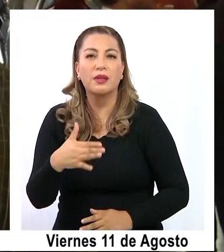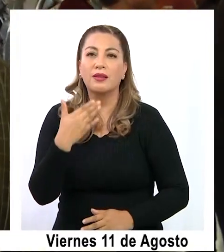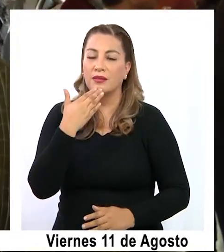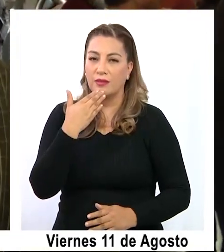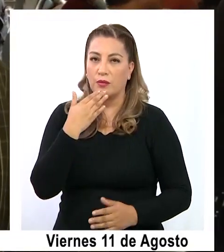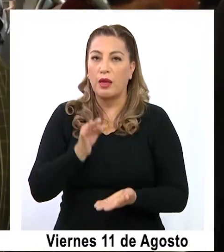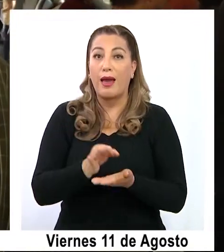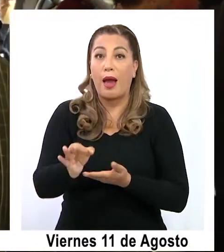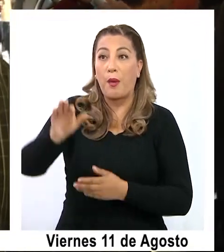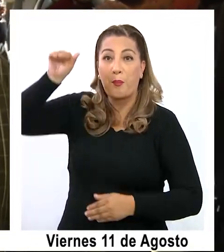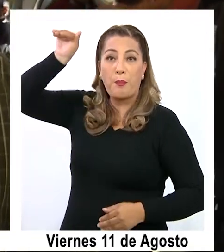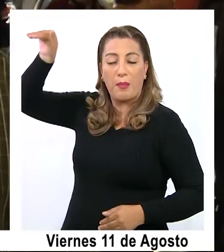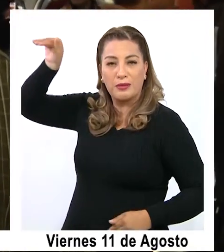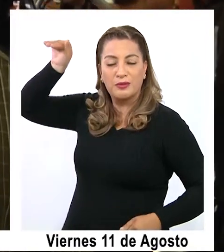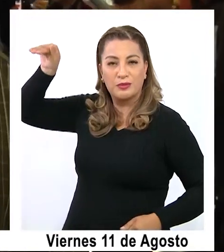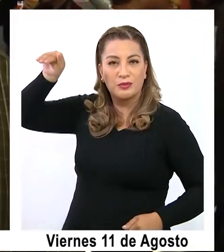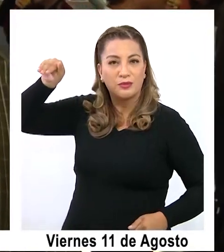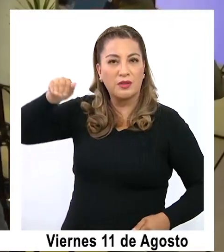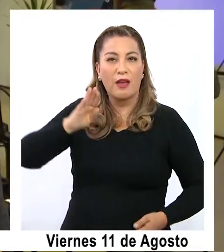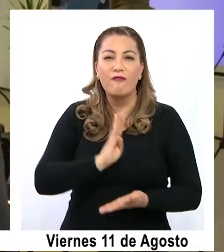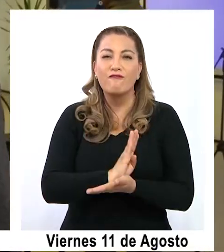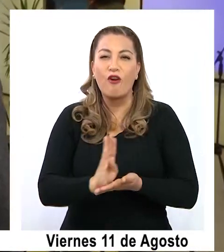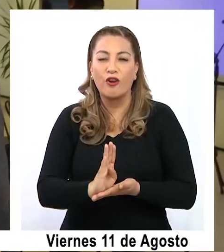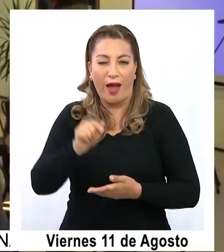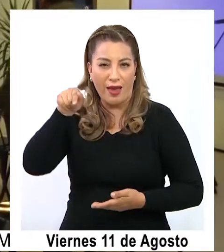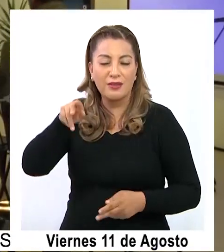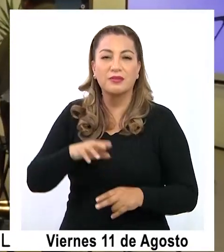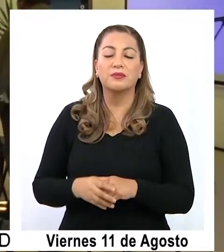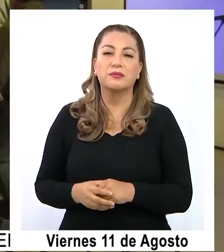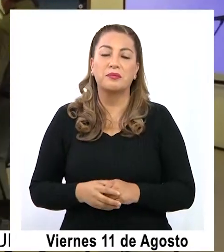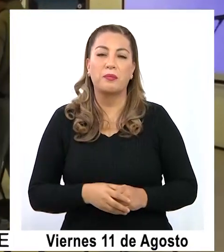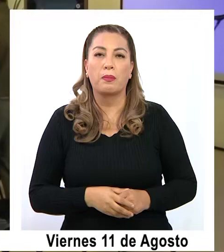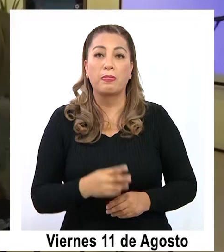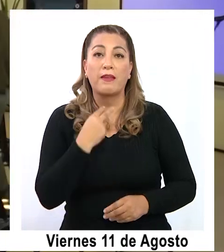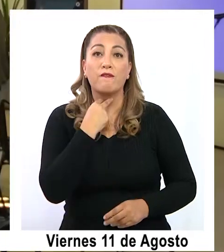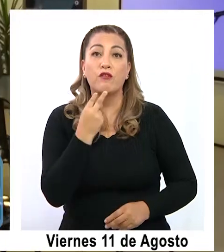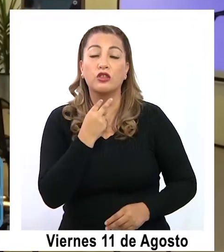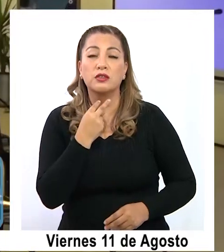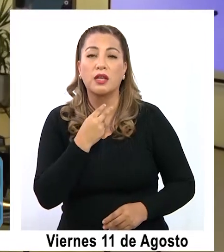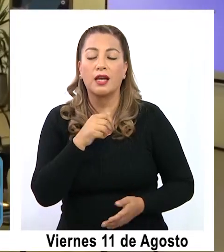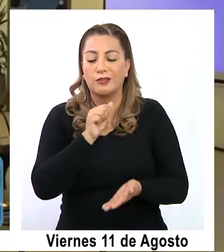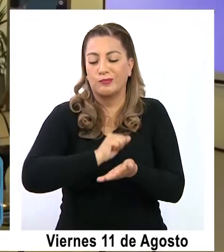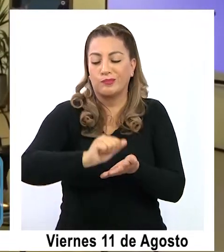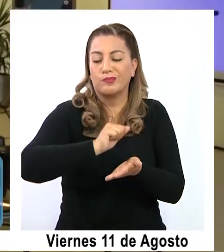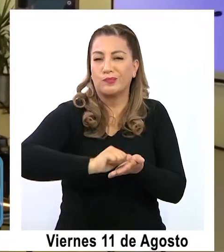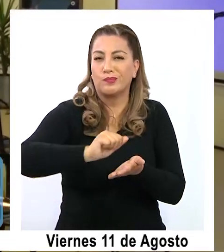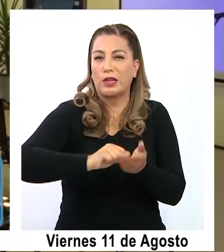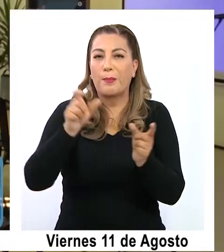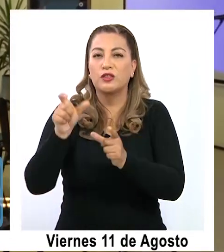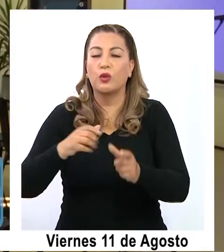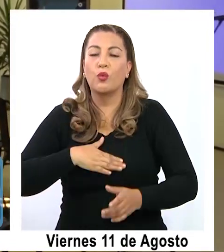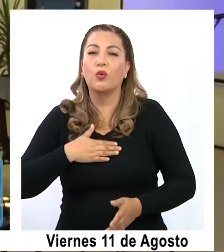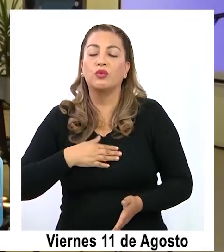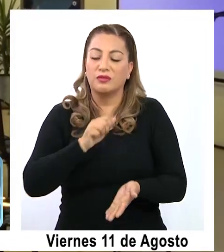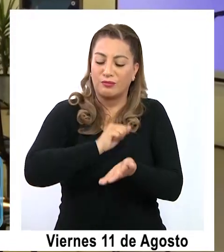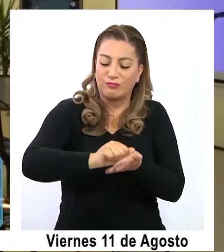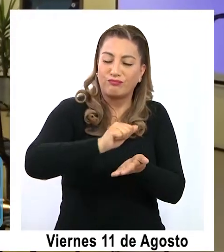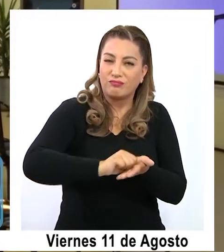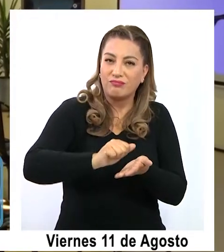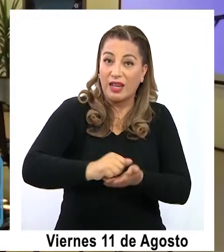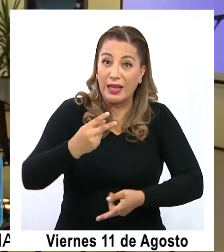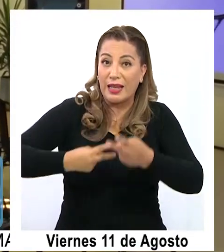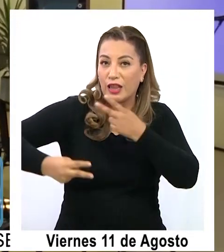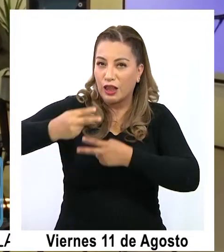emblemática, como es Alto Hospicio, la población El Boro. El proyecto se llama Voces Literarias de Tarapacá, es un proyecto con escritores, ya que vienen a relatar